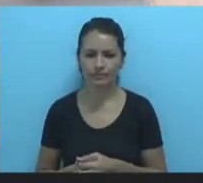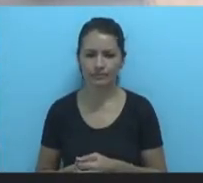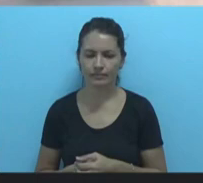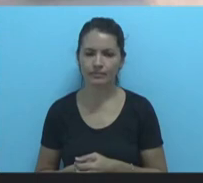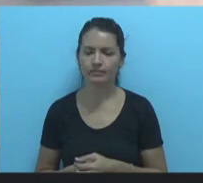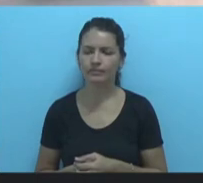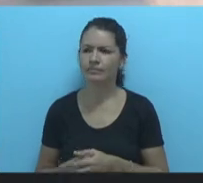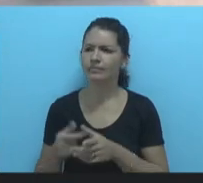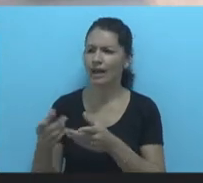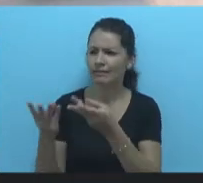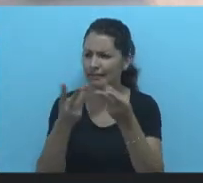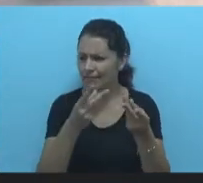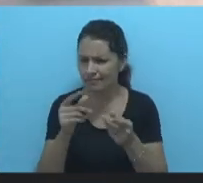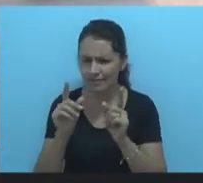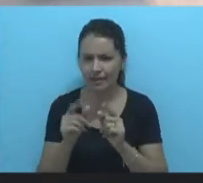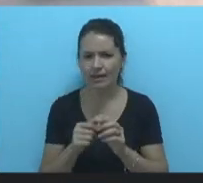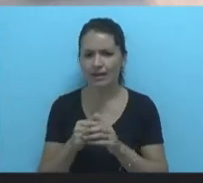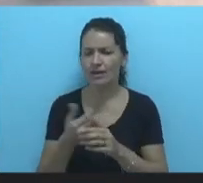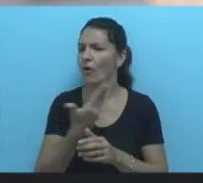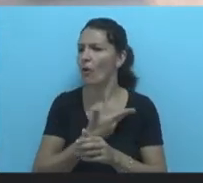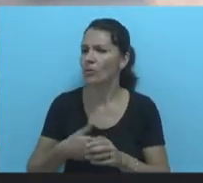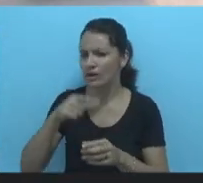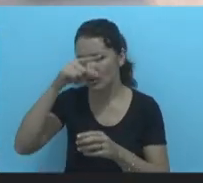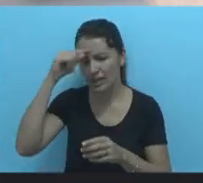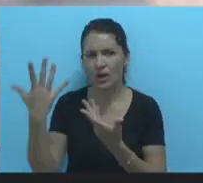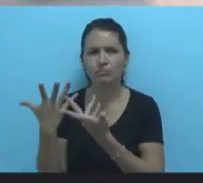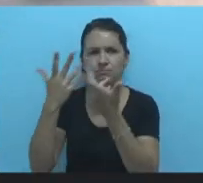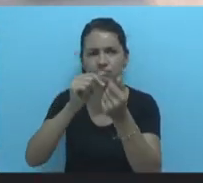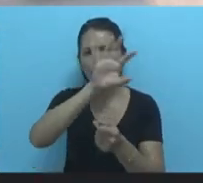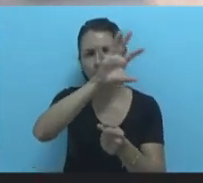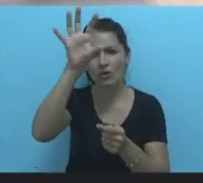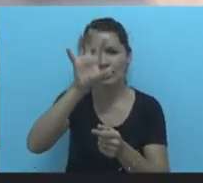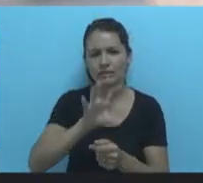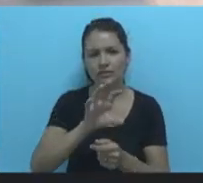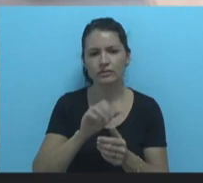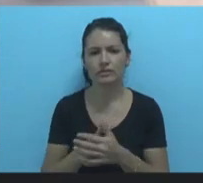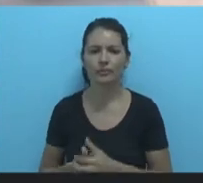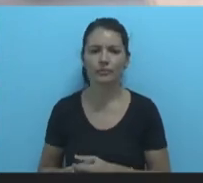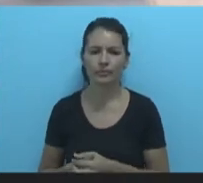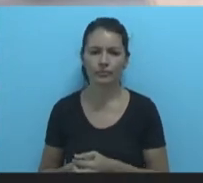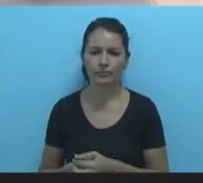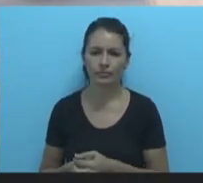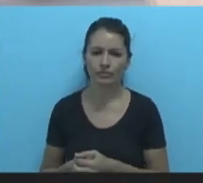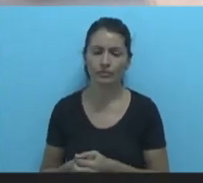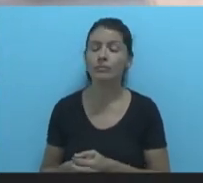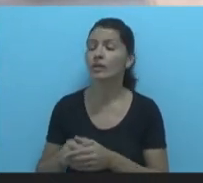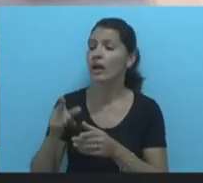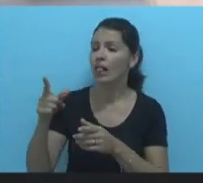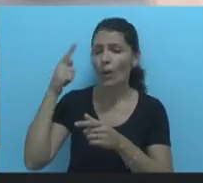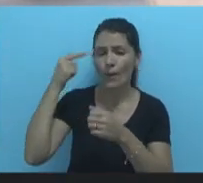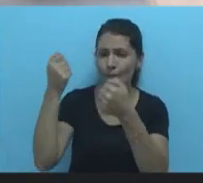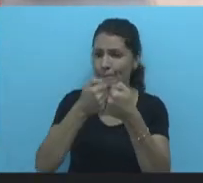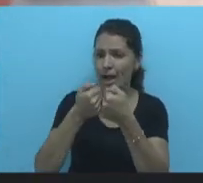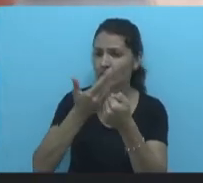que históricamente concentraba el Estado Nacional en favor de los Estados subnacionales. Lo hizo en el consenso fiscal